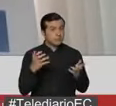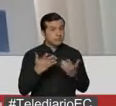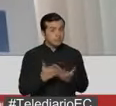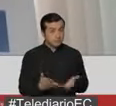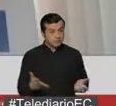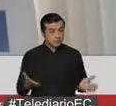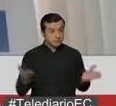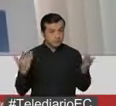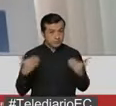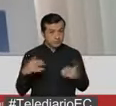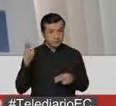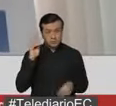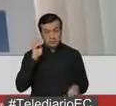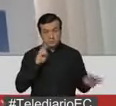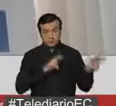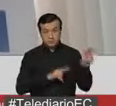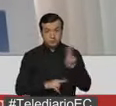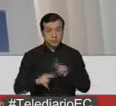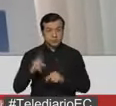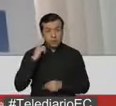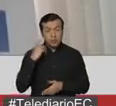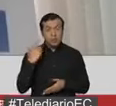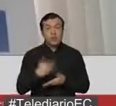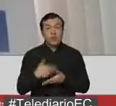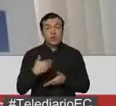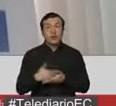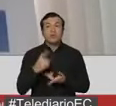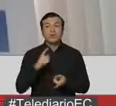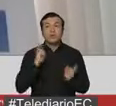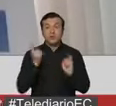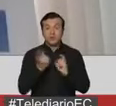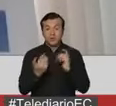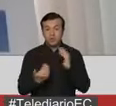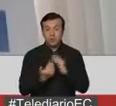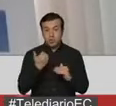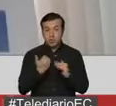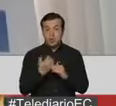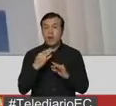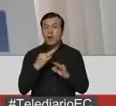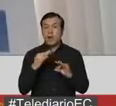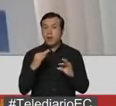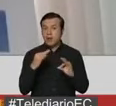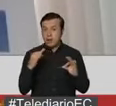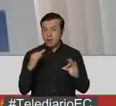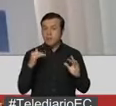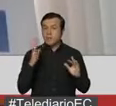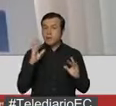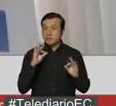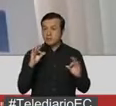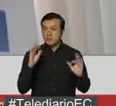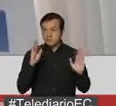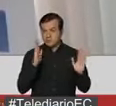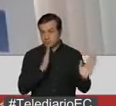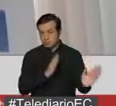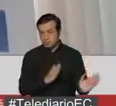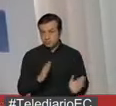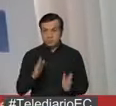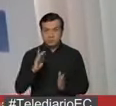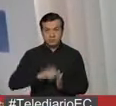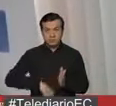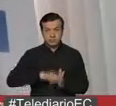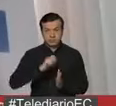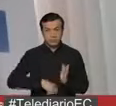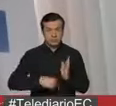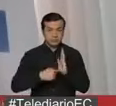esperaríamos de que las pruebas sean reemplazadas por una sensibilidad mayor de acuerdo a lo que especifica en el